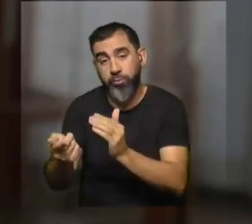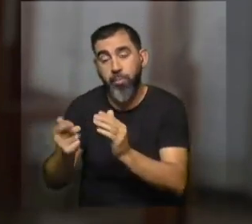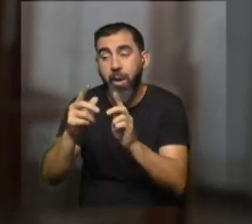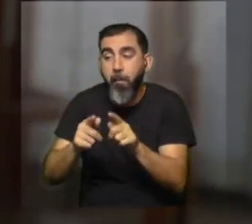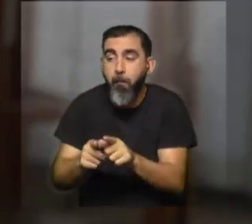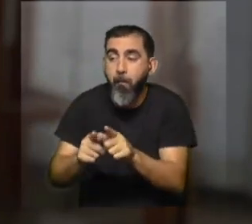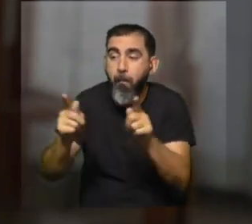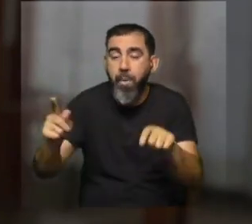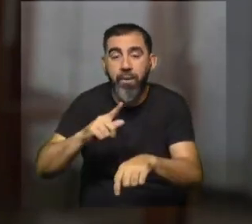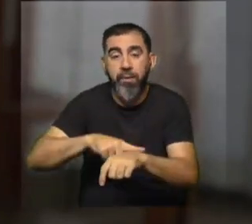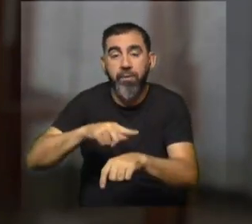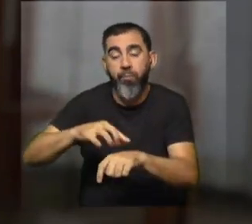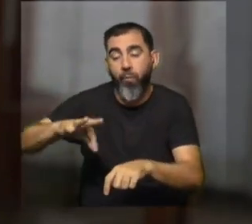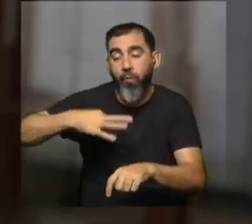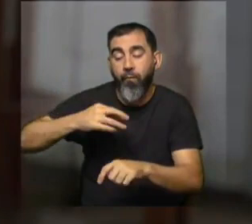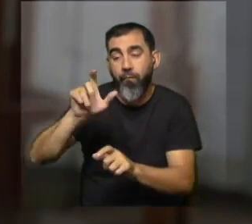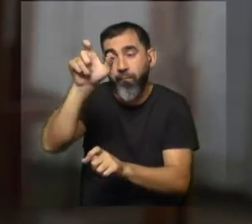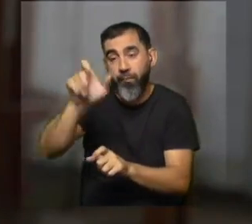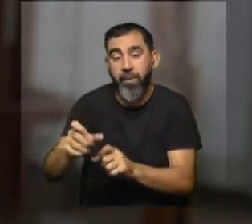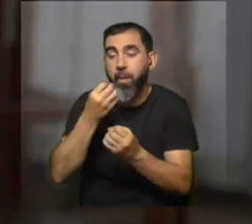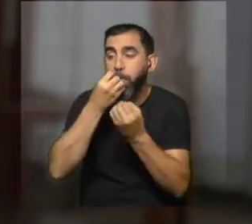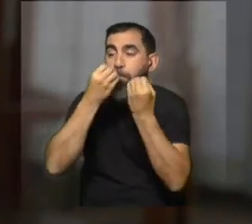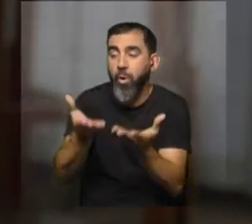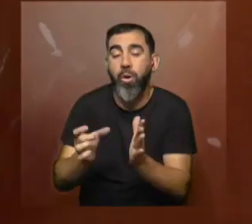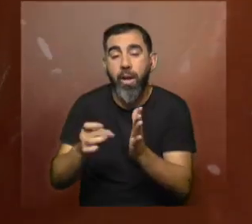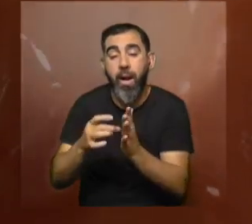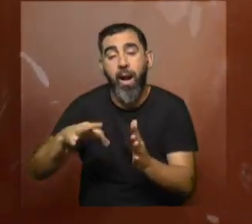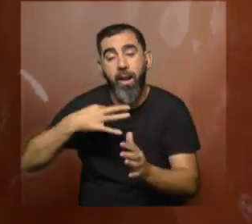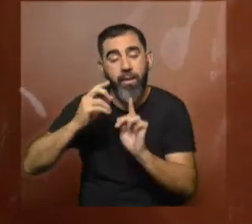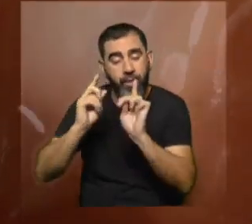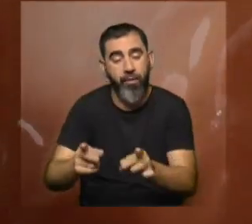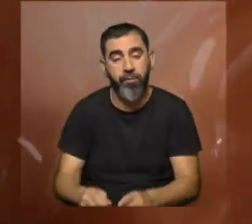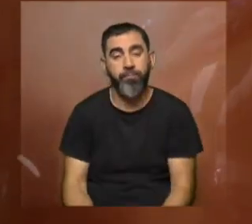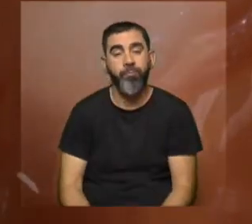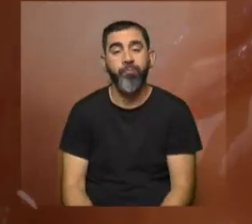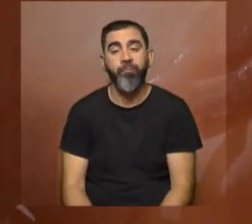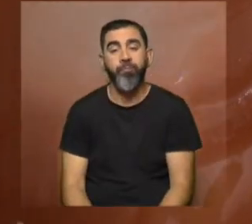prolongar más la sobrevida de los pacientes y mejorar también su calidad de vida.